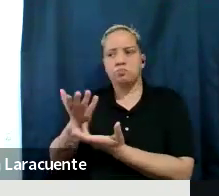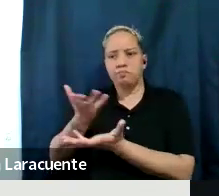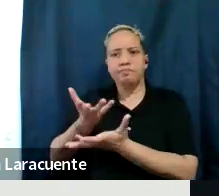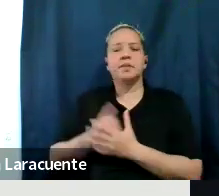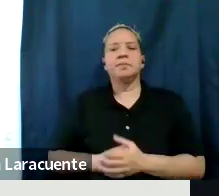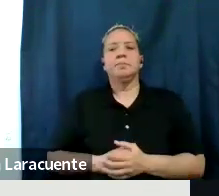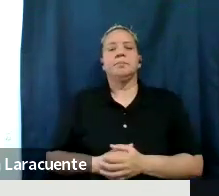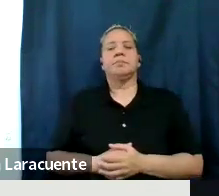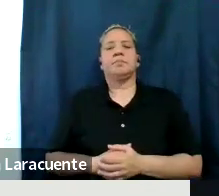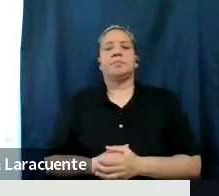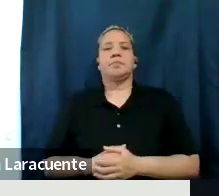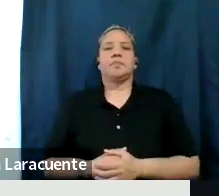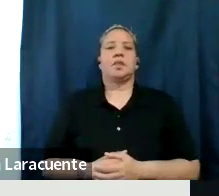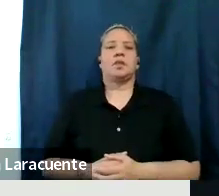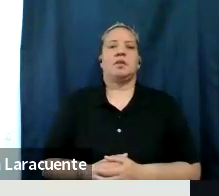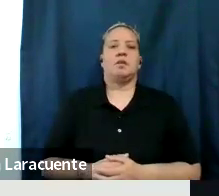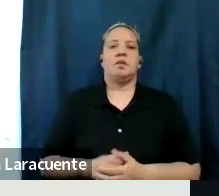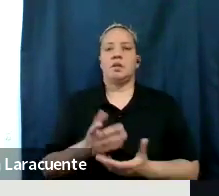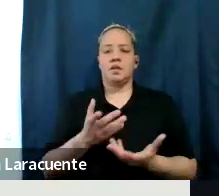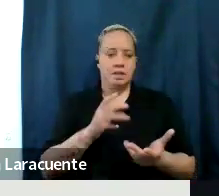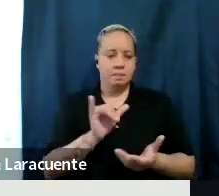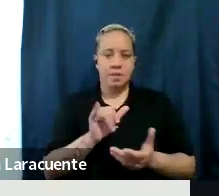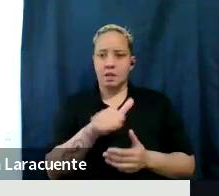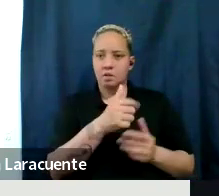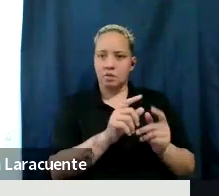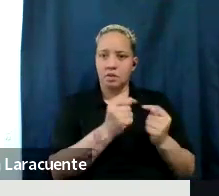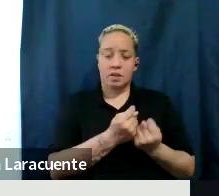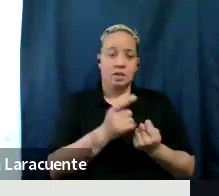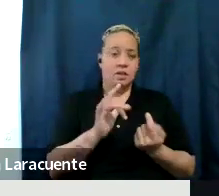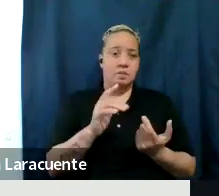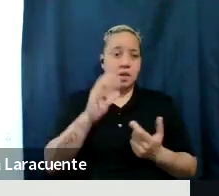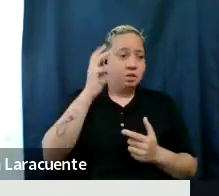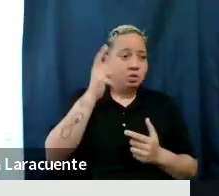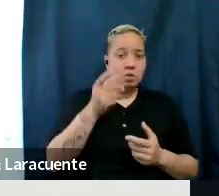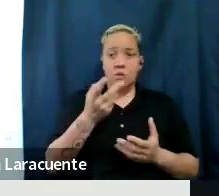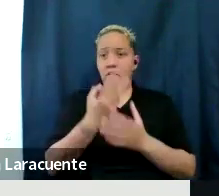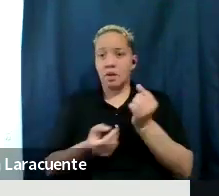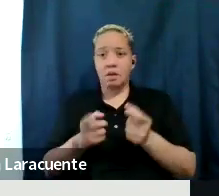y razonable en la derecha y en la izquierda y hay desquiciados en la derecha y en la izquierda.